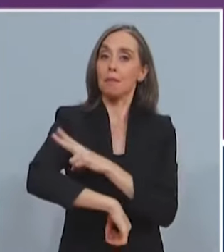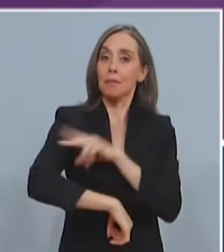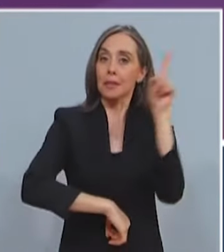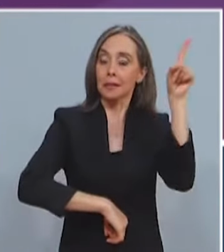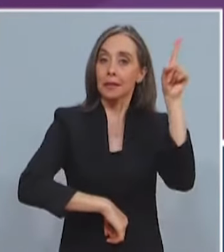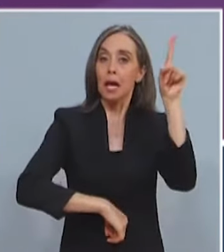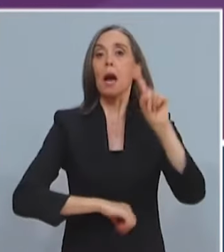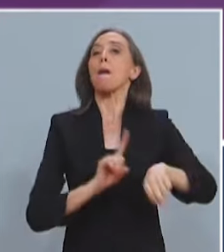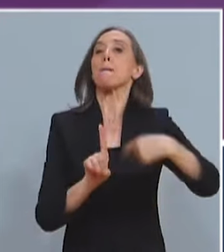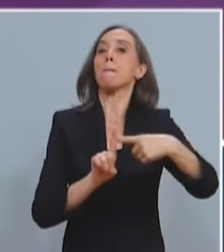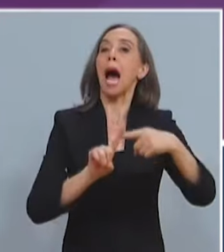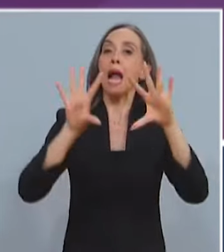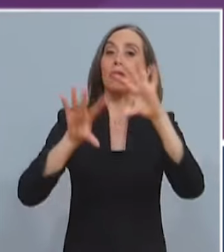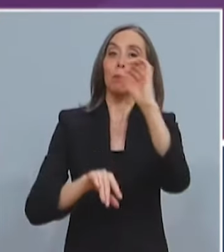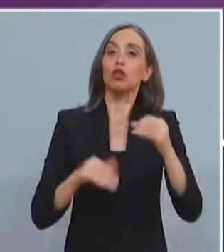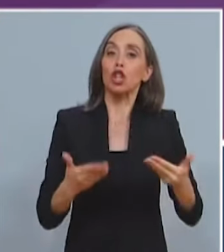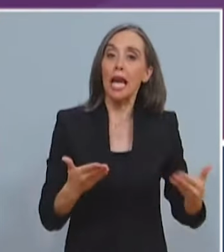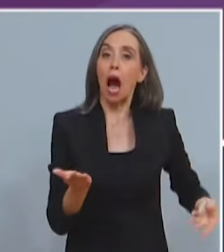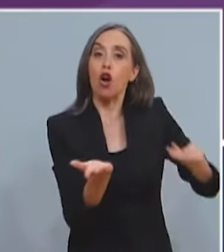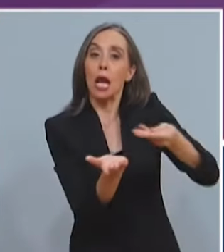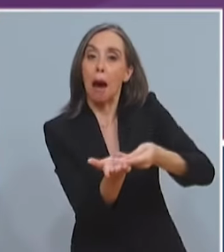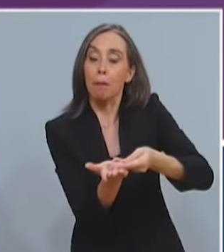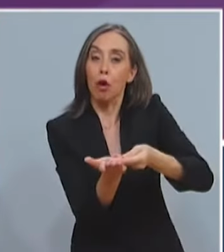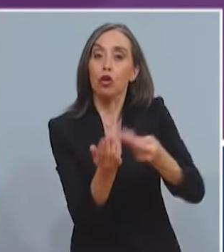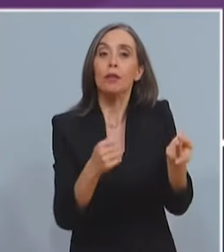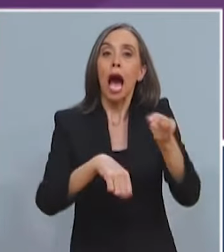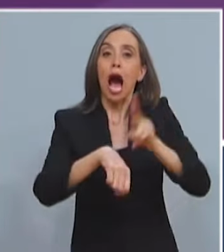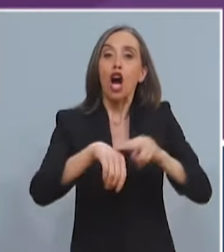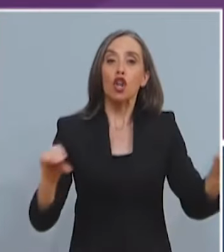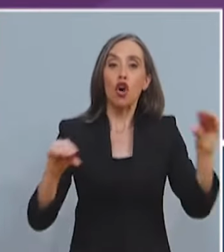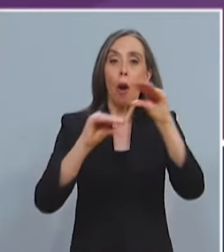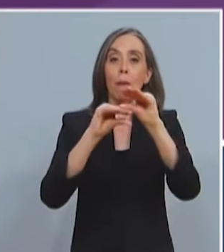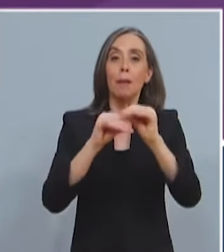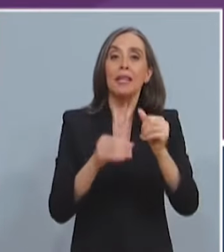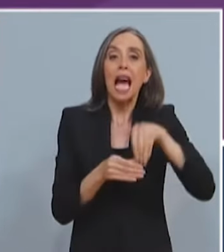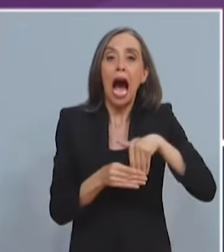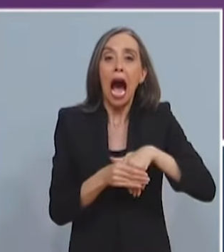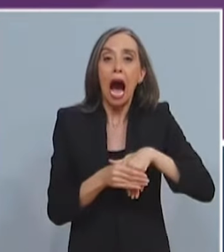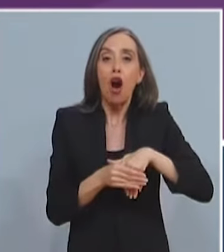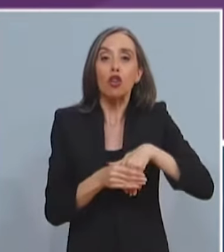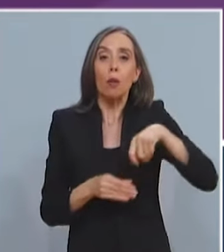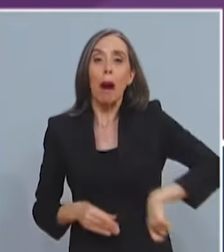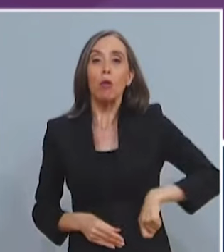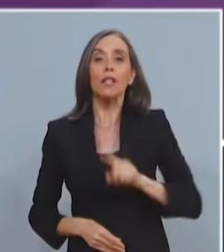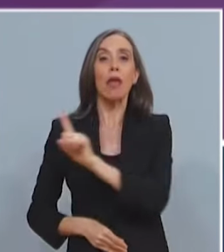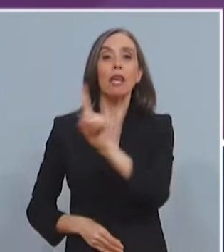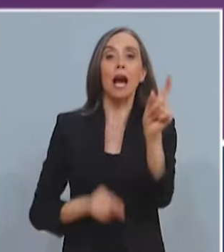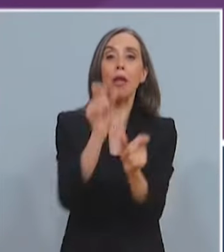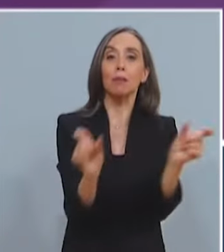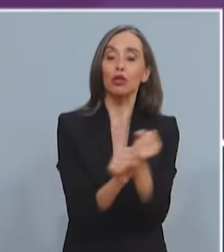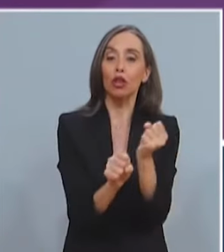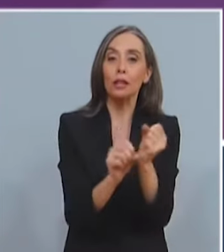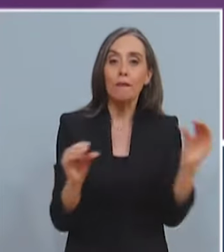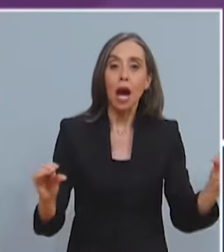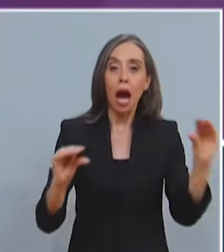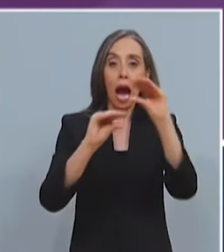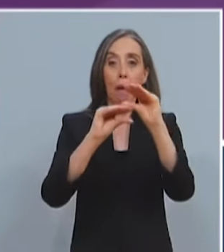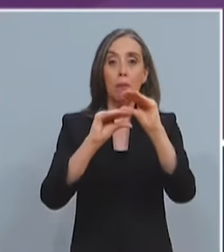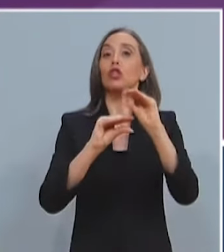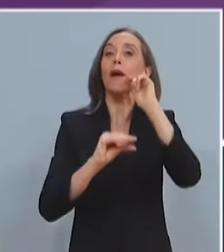se va a sumar al 10% actual y complementará el ahorro previsional de cada trabajador esto en